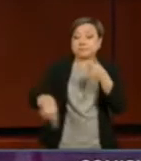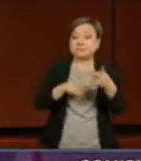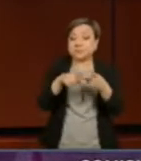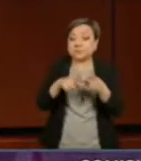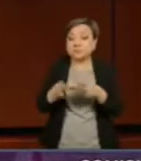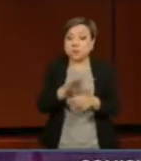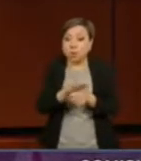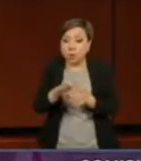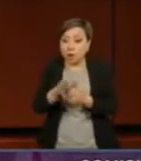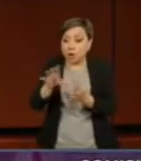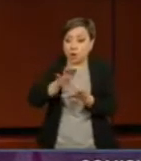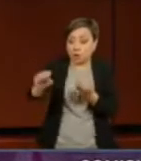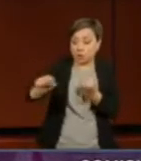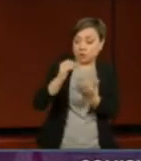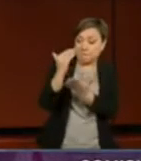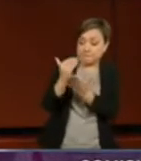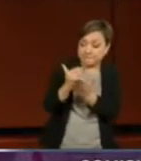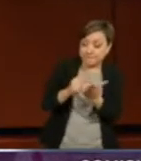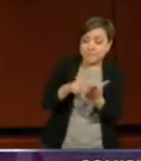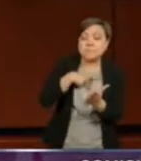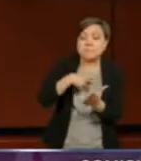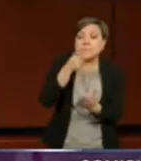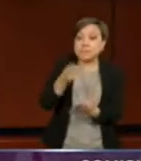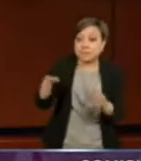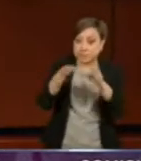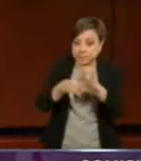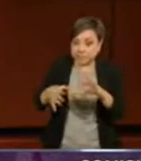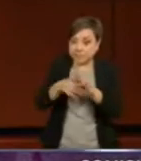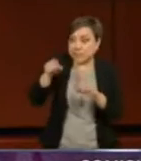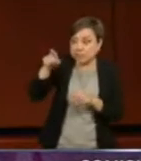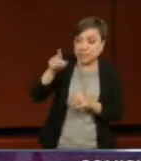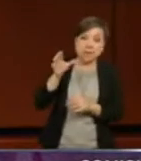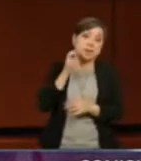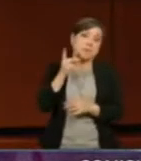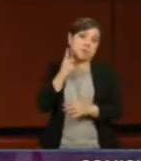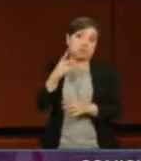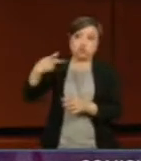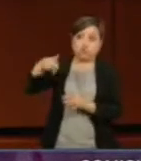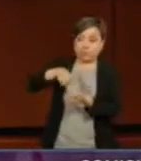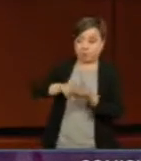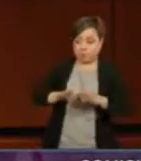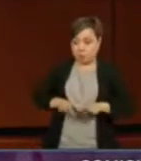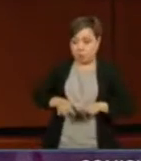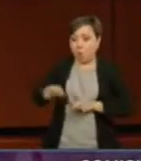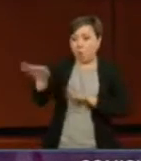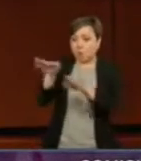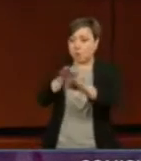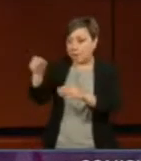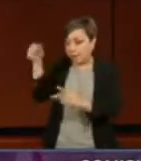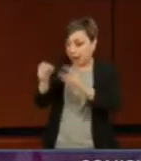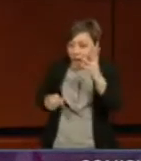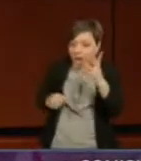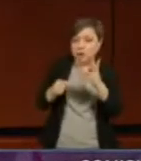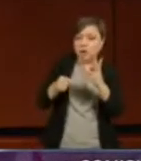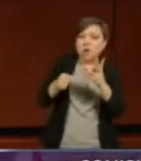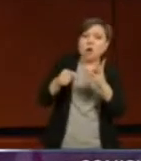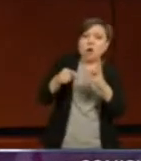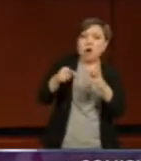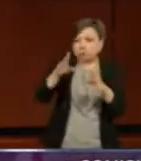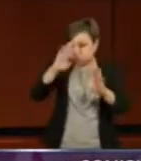diseño constitucional tiene el espíritu de establecer el rol de la Cámara de Diputados como un contrapeso en temas fiscales y